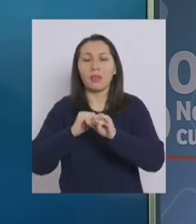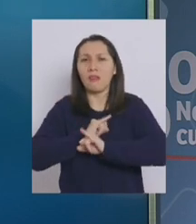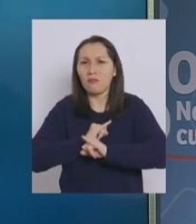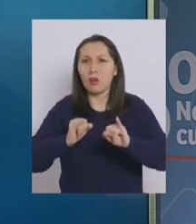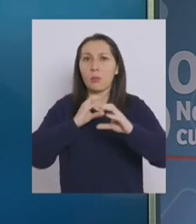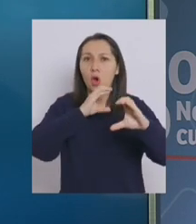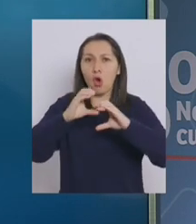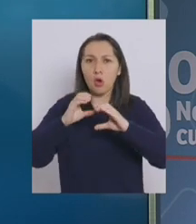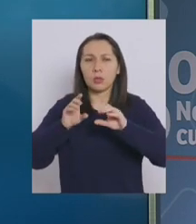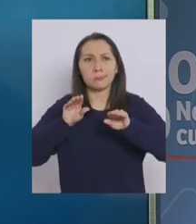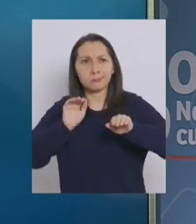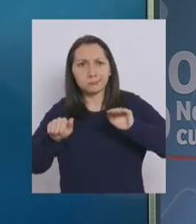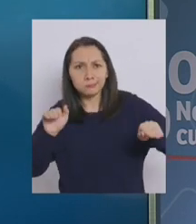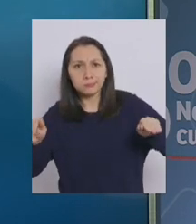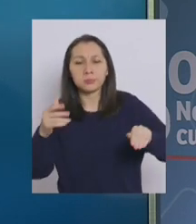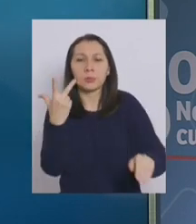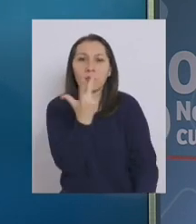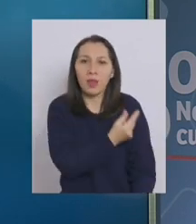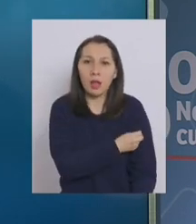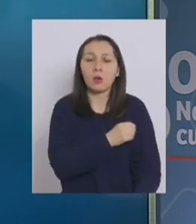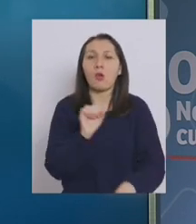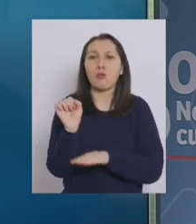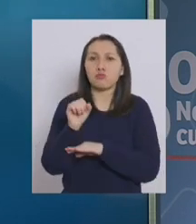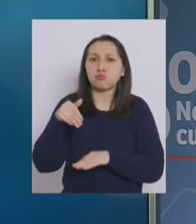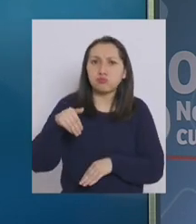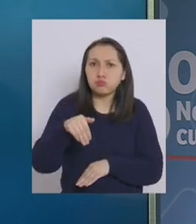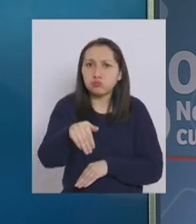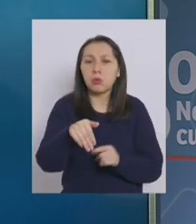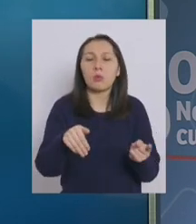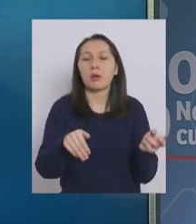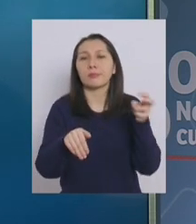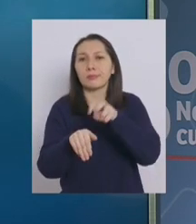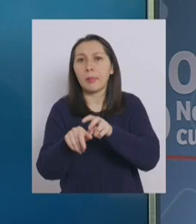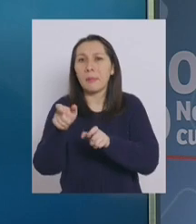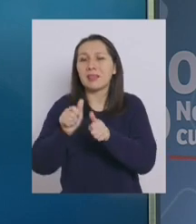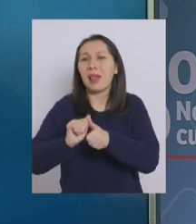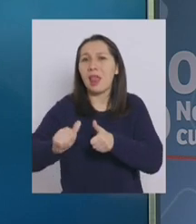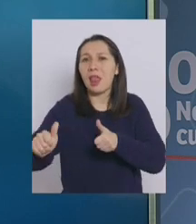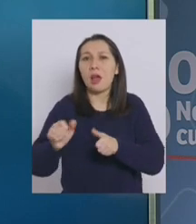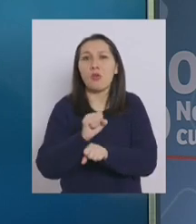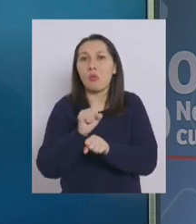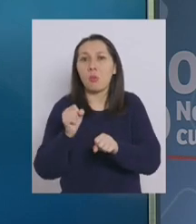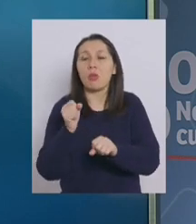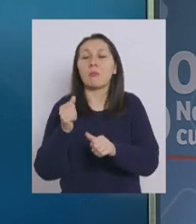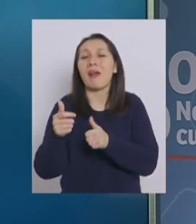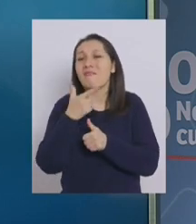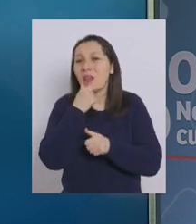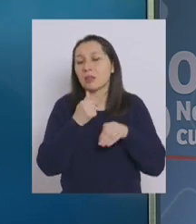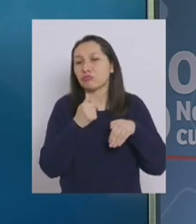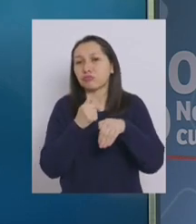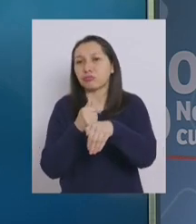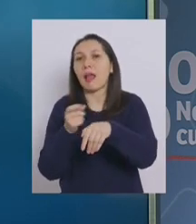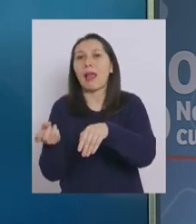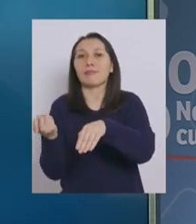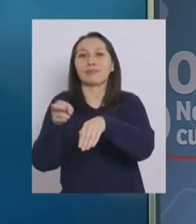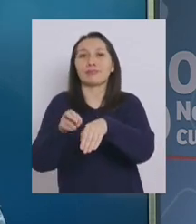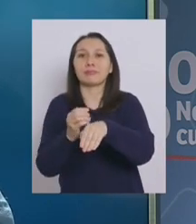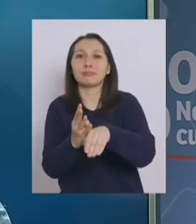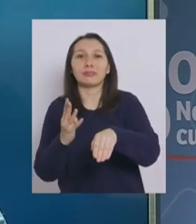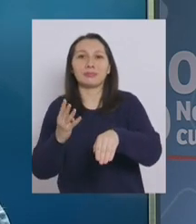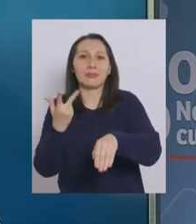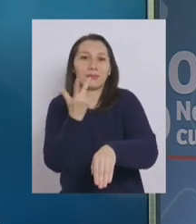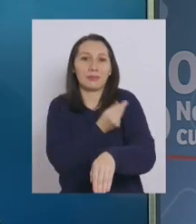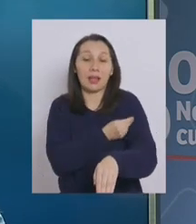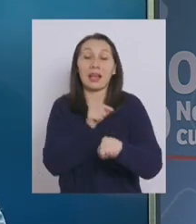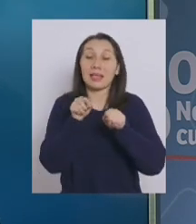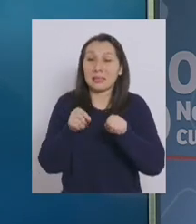comunicacional, del punto de vista de vacunación, con los móviles para ir a aquellas zonas donde hay personas que no lo han hecho, y nos parece tremendamente importante que